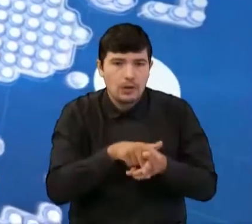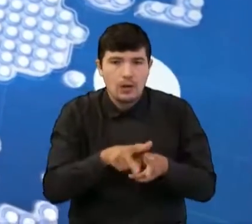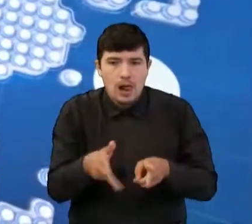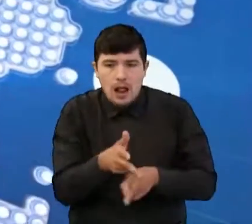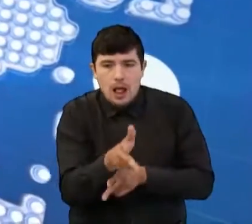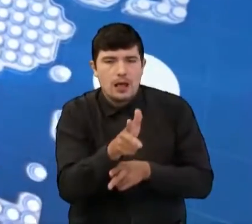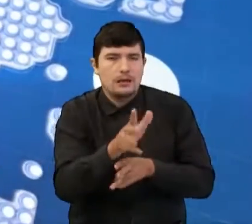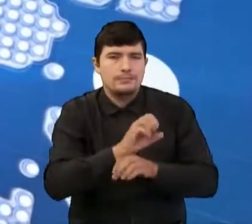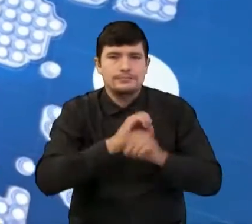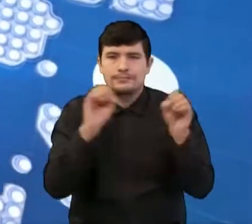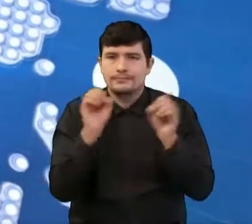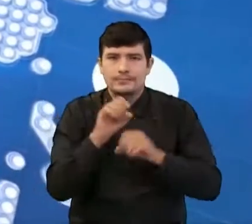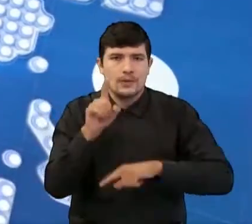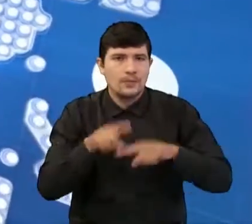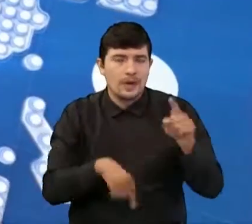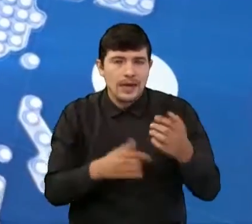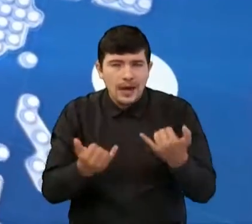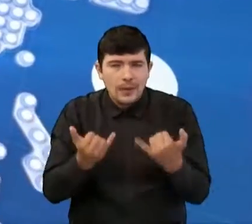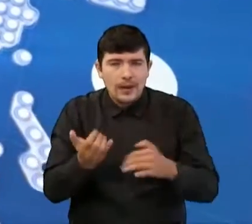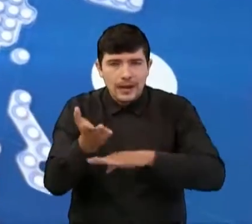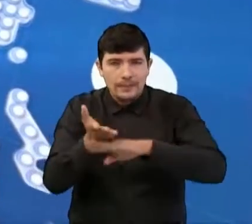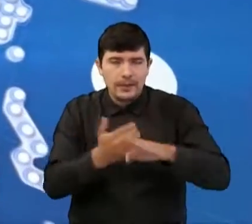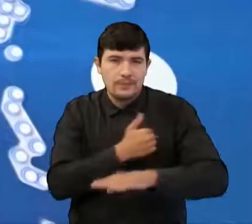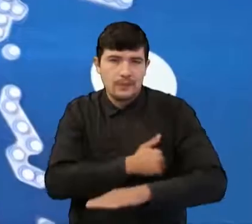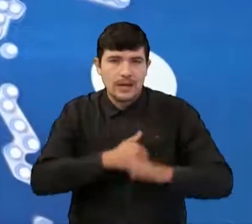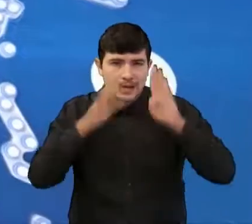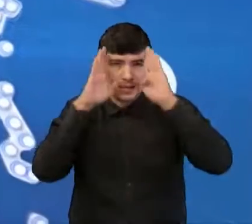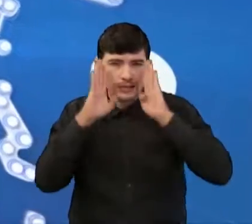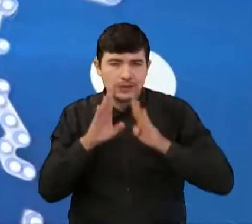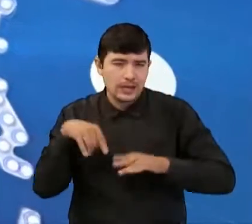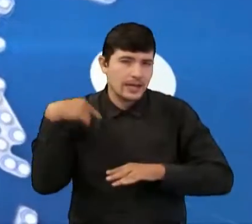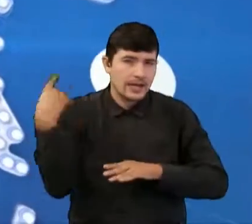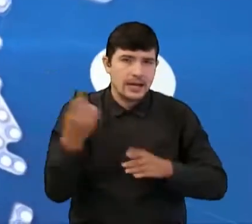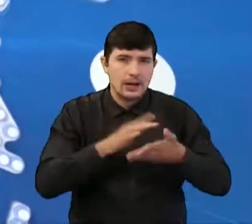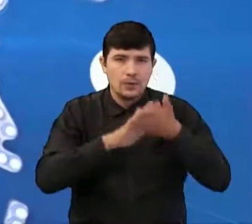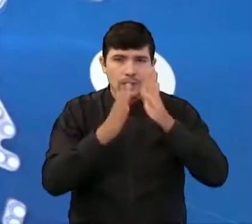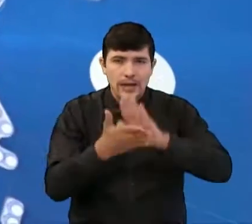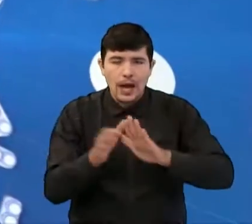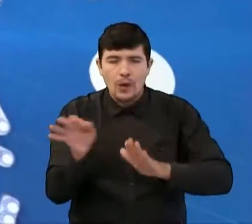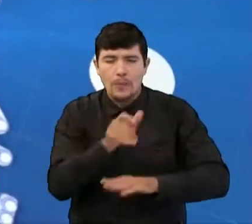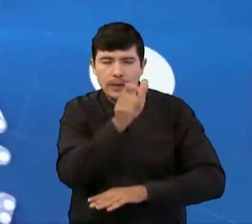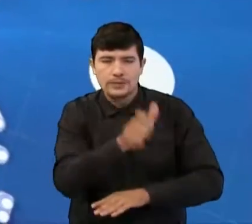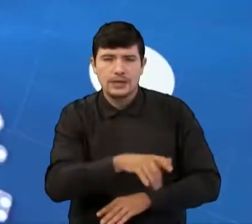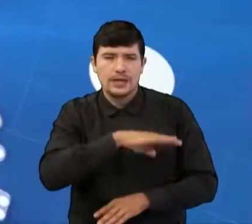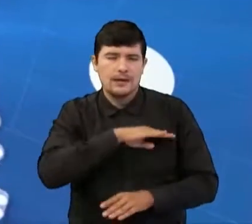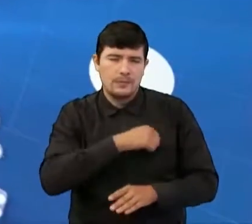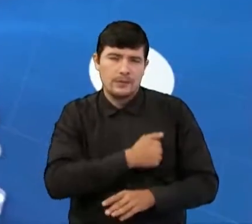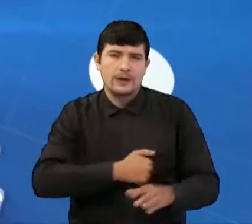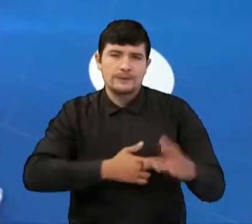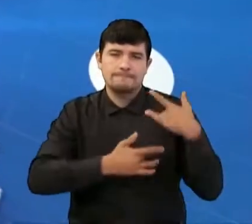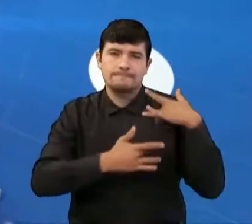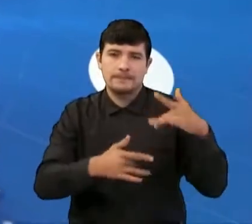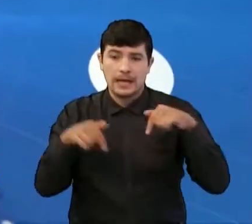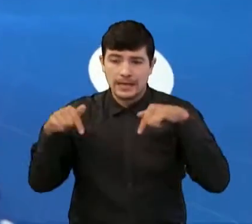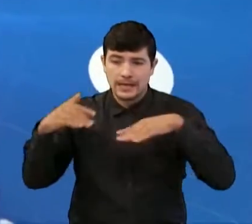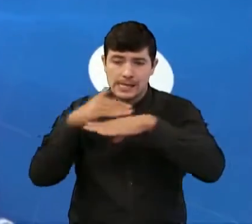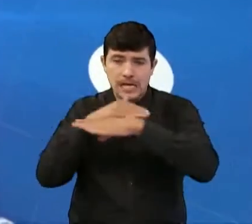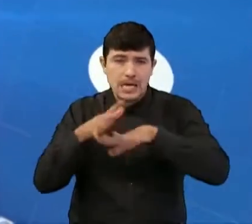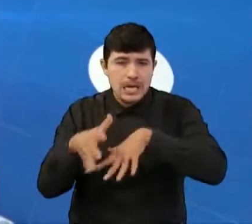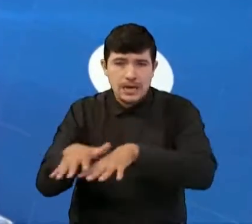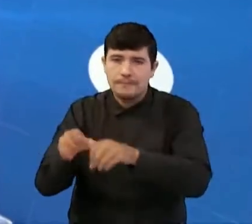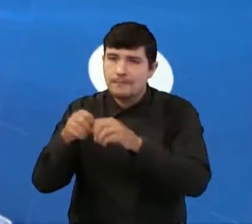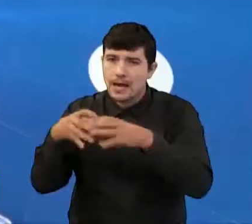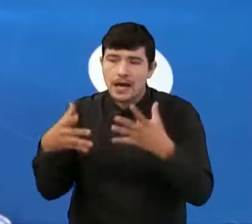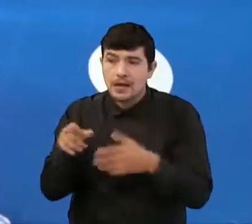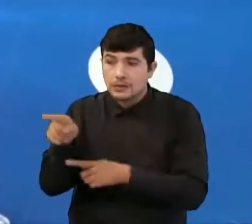a los señores mandatarios que nos puedan colaborar y a toda la comunidad en general. Uno de los pasos malísimos, se está perdiendo la